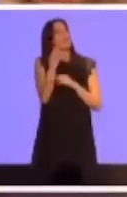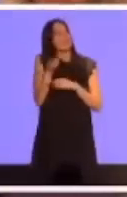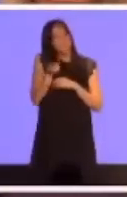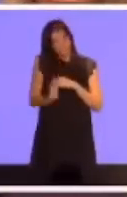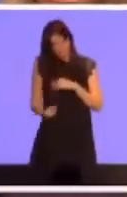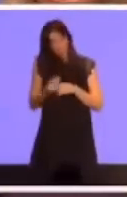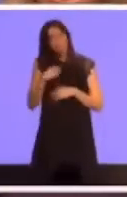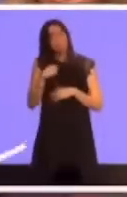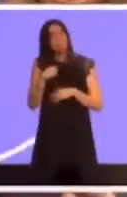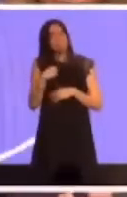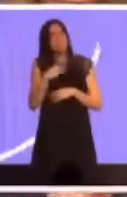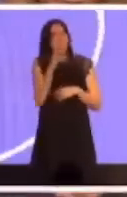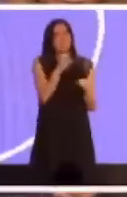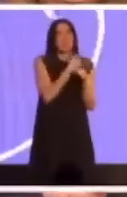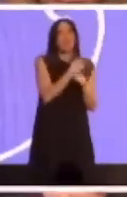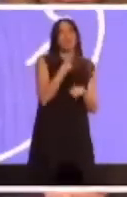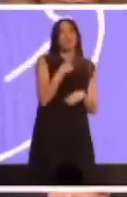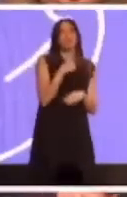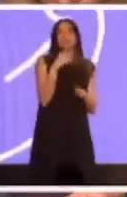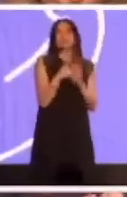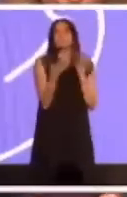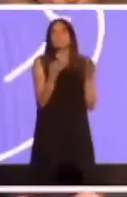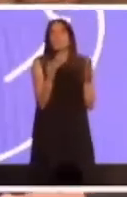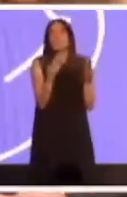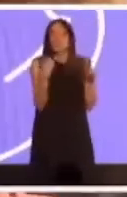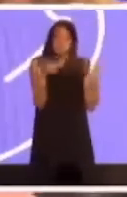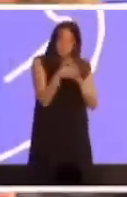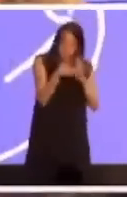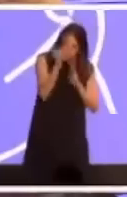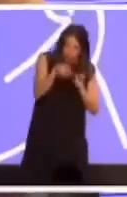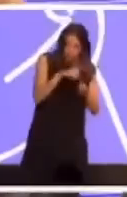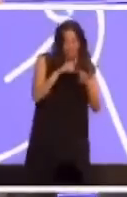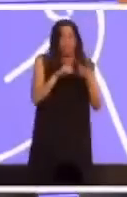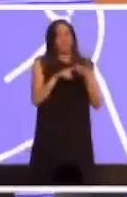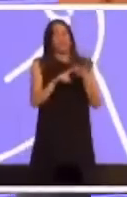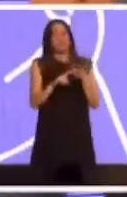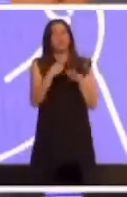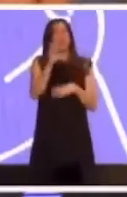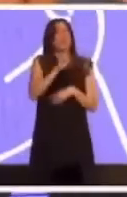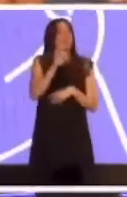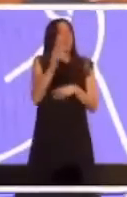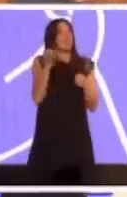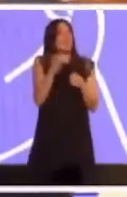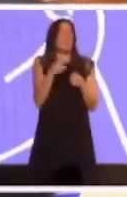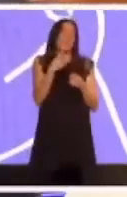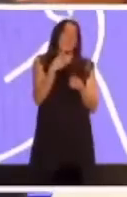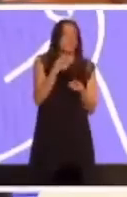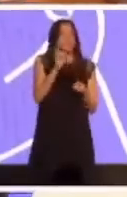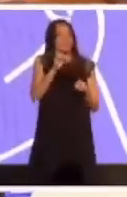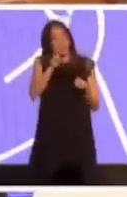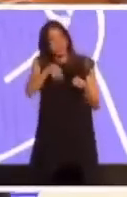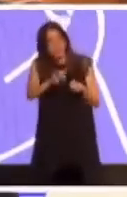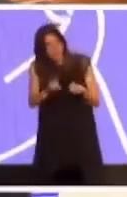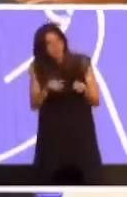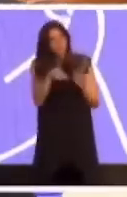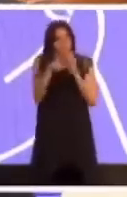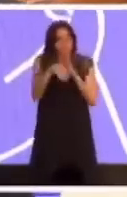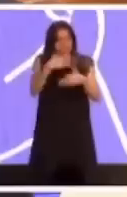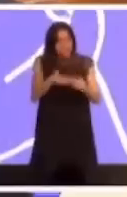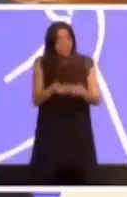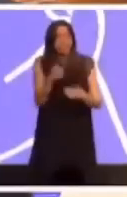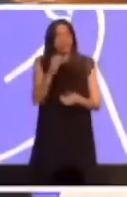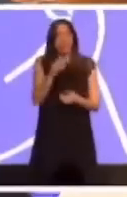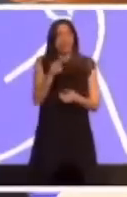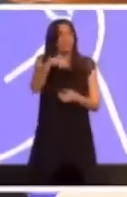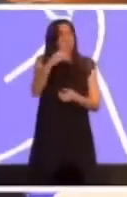lo mismo por el mismo trabajo la cantidad de veces que tenéis que desmentir bulos la cantidad de veces que tenéis que pararle los